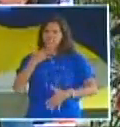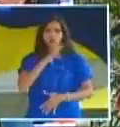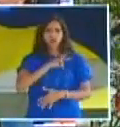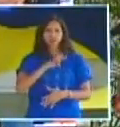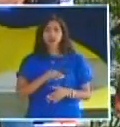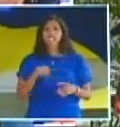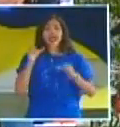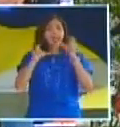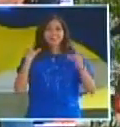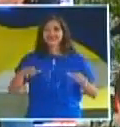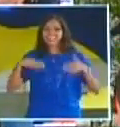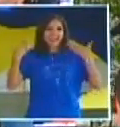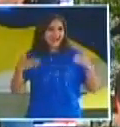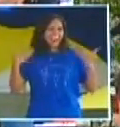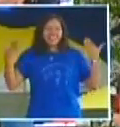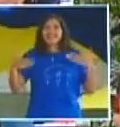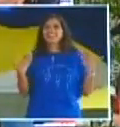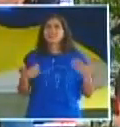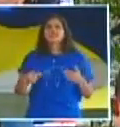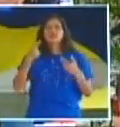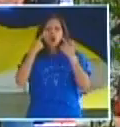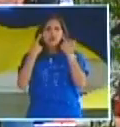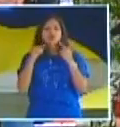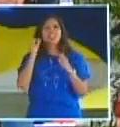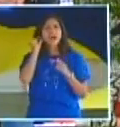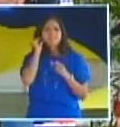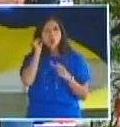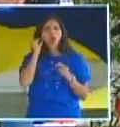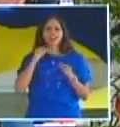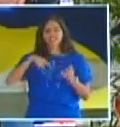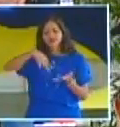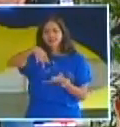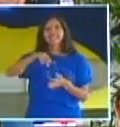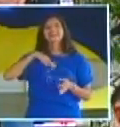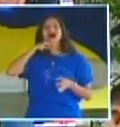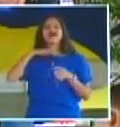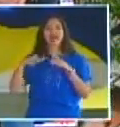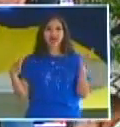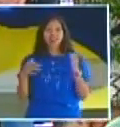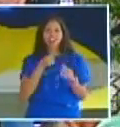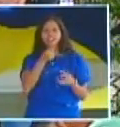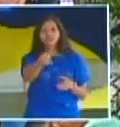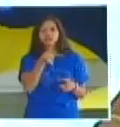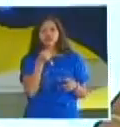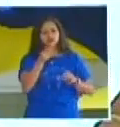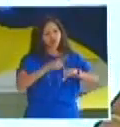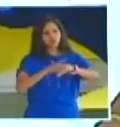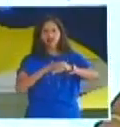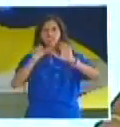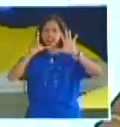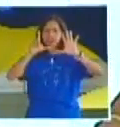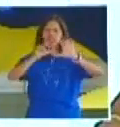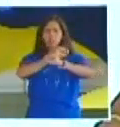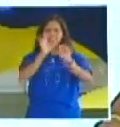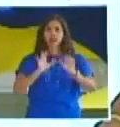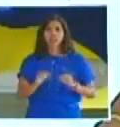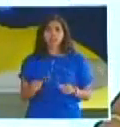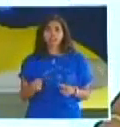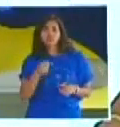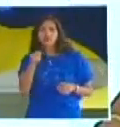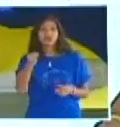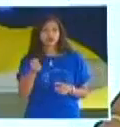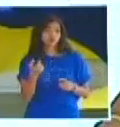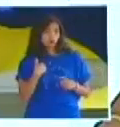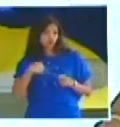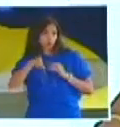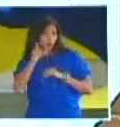las calles feliz. Por ahí una señora iba caminando en Sabana Grande y la entrevistan, como a las 7 de la mañana, y dice, no, yo vine a trabajar.